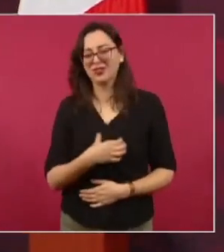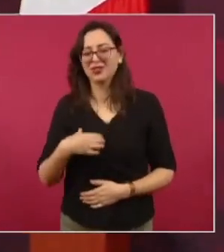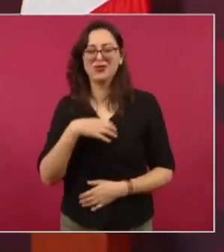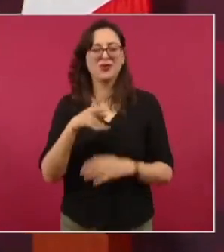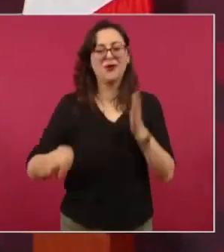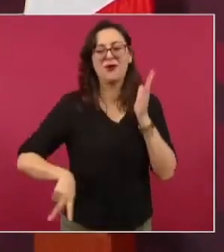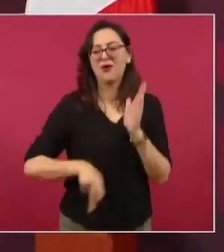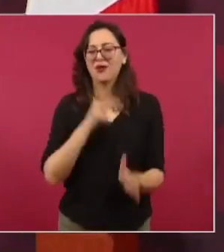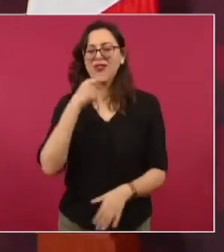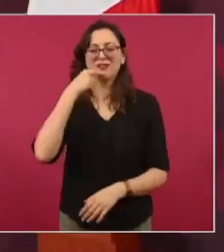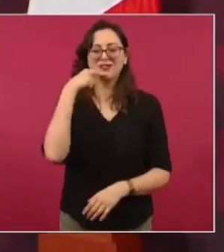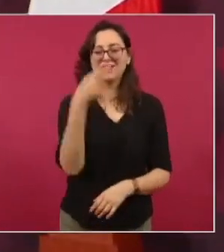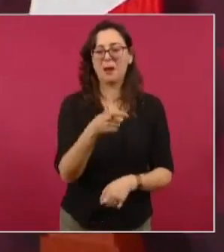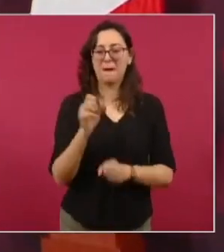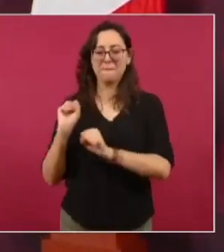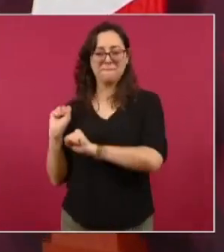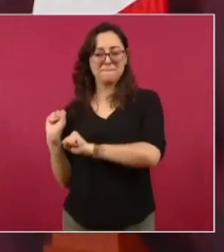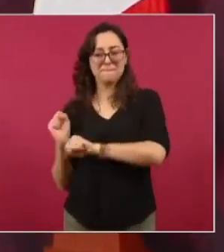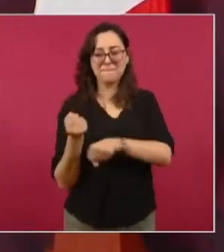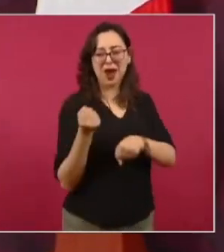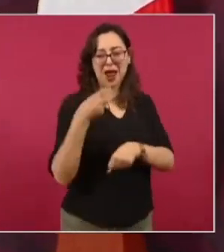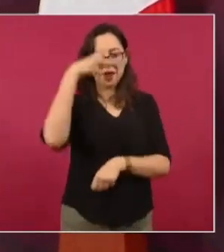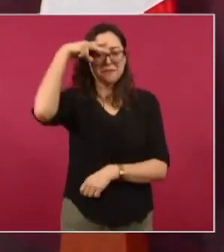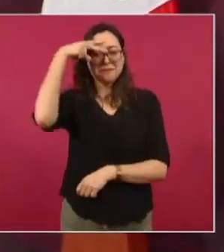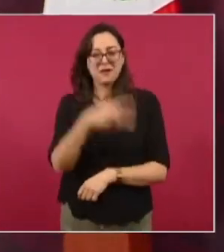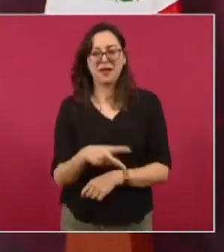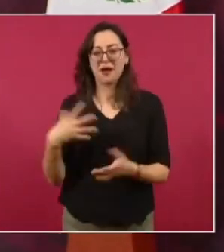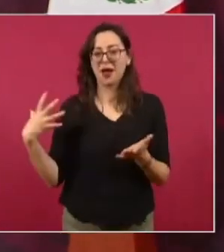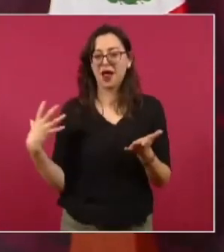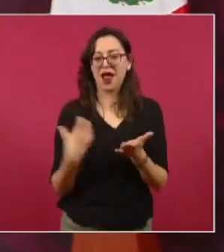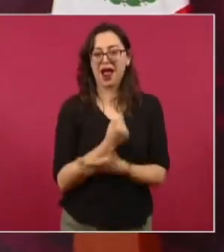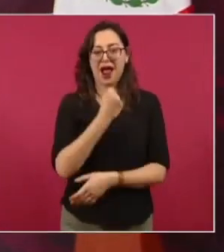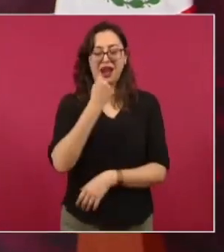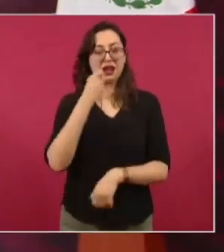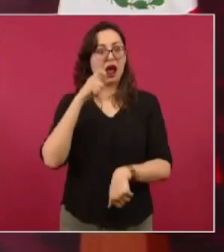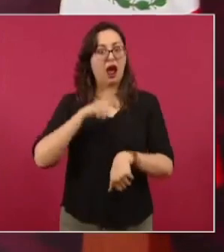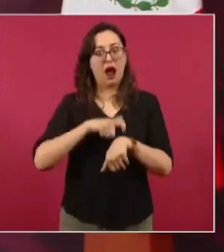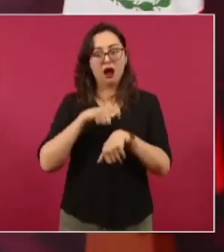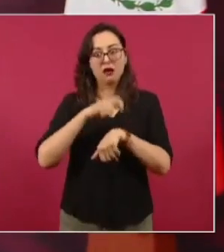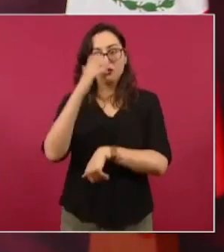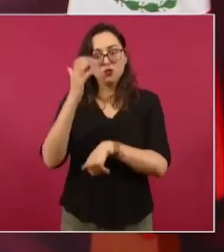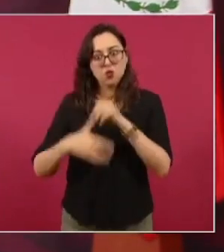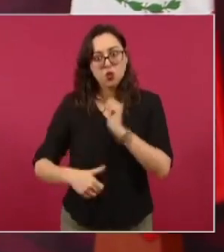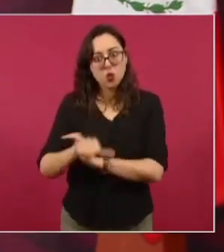este pues terminó como a las once